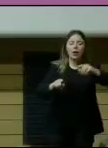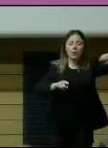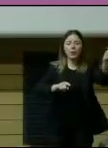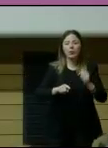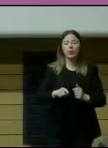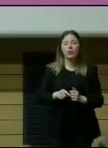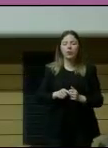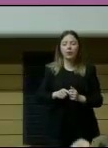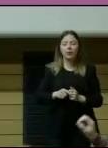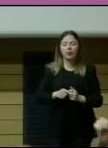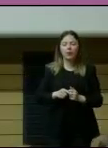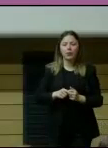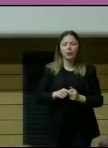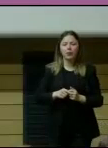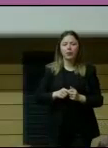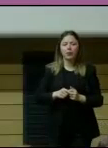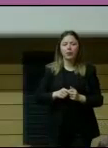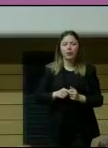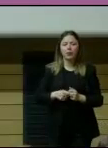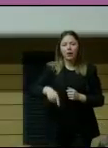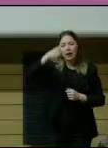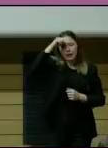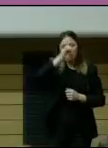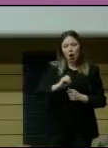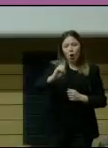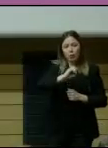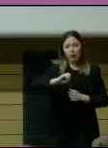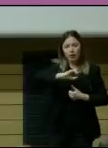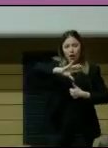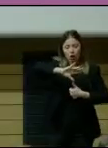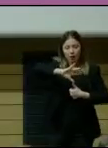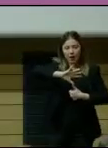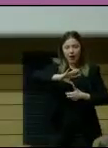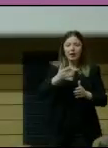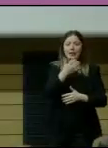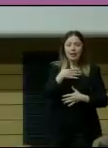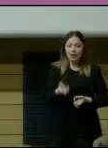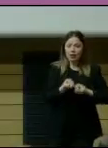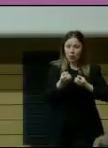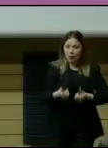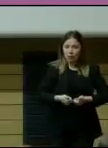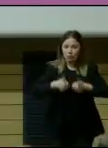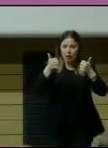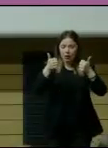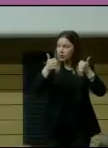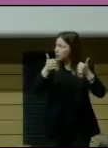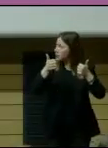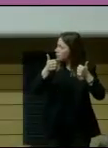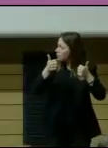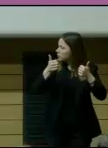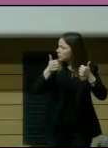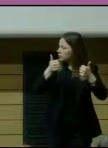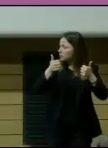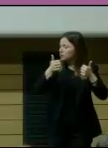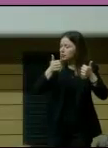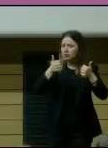si queréis, obviamente de que no me quiero meter mucho en la crisis de opioides norteamericana, si queréis más información os recomiendo Tierra de Sueños de Sam